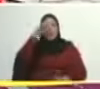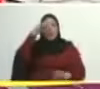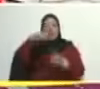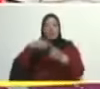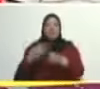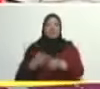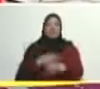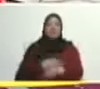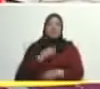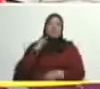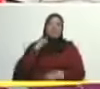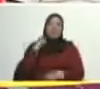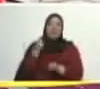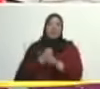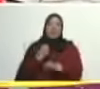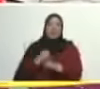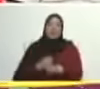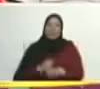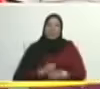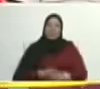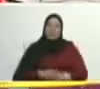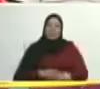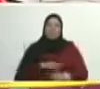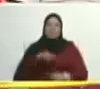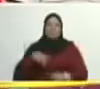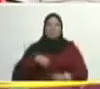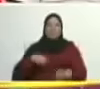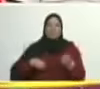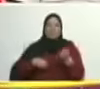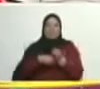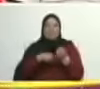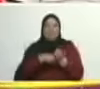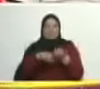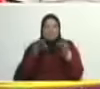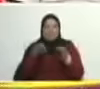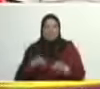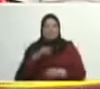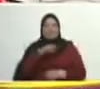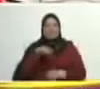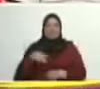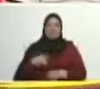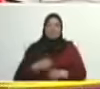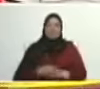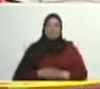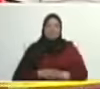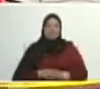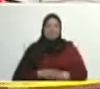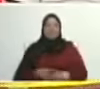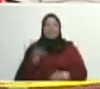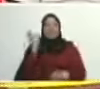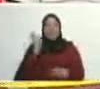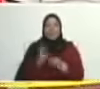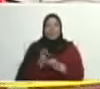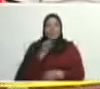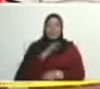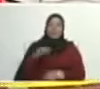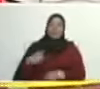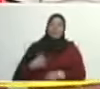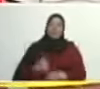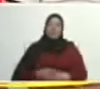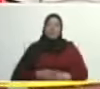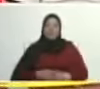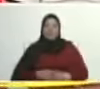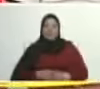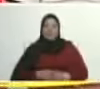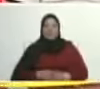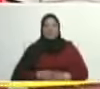Antigua Barbuda en mayo, prestarle todo el apoyo a la interconexión para que sea un éxito total esta